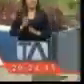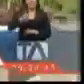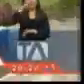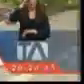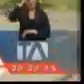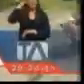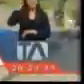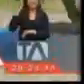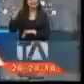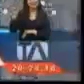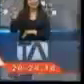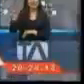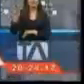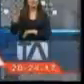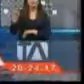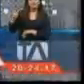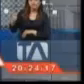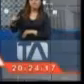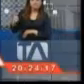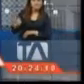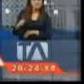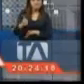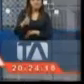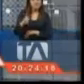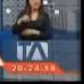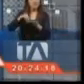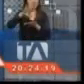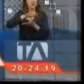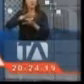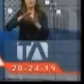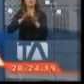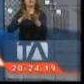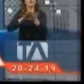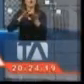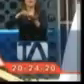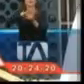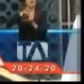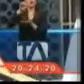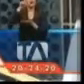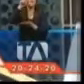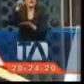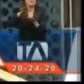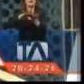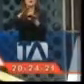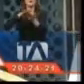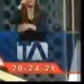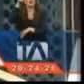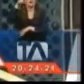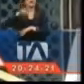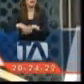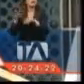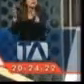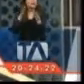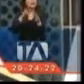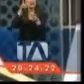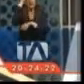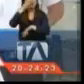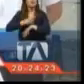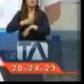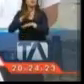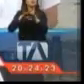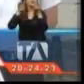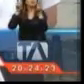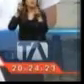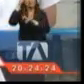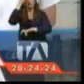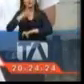de San Lorenzo, John Merlo, también acudió a la fiscalía para explicar las decisiones que se tomó en la zona fronteriza en torno a este caso.